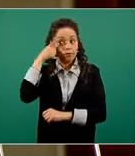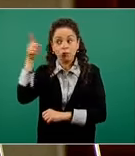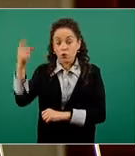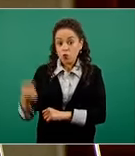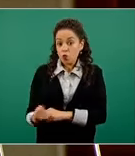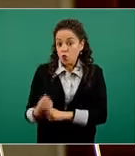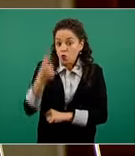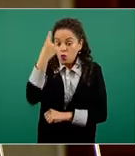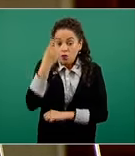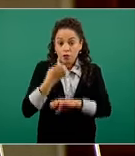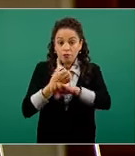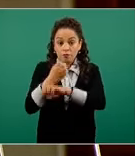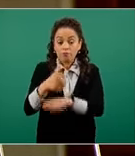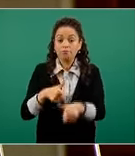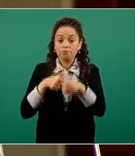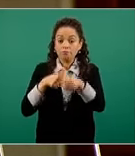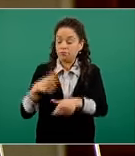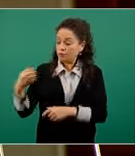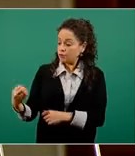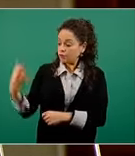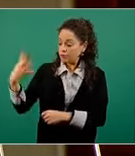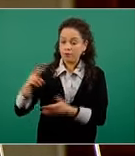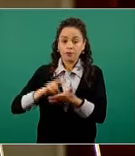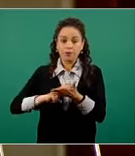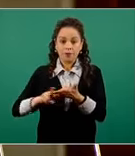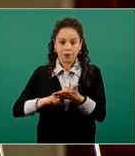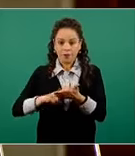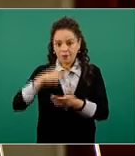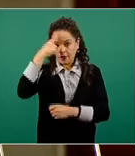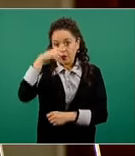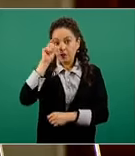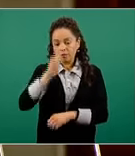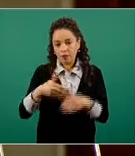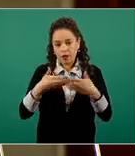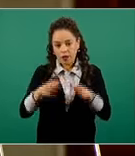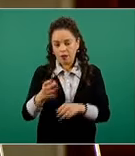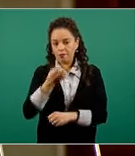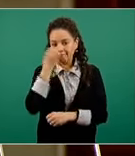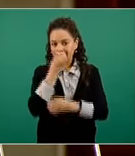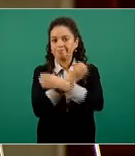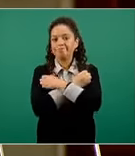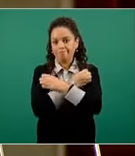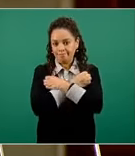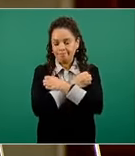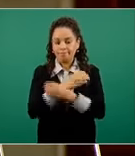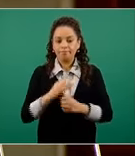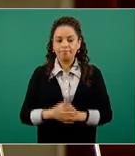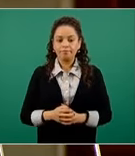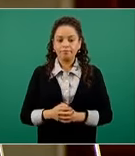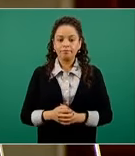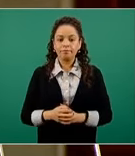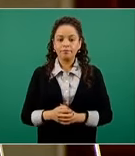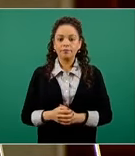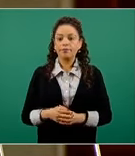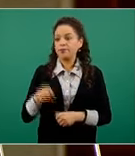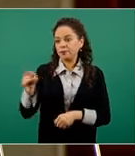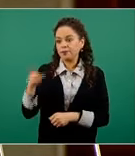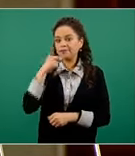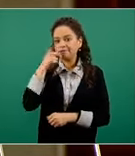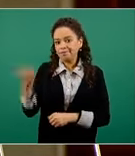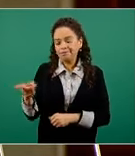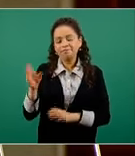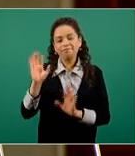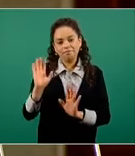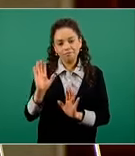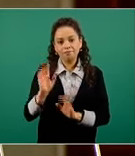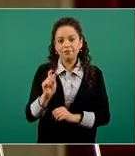verde, al sector educativo. Realmente el reporte que nos envía usted ahorita es todavía muy bajo, ¿no? Esperemos que de aquí al lunes